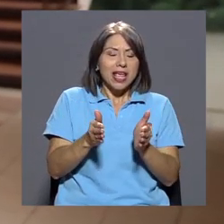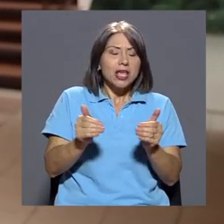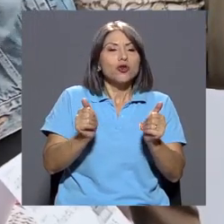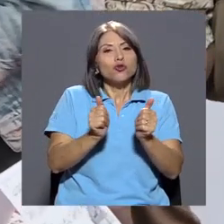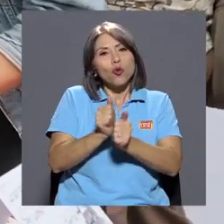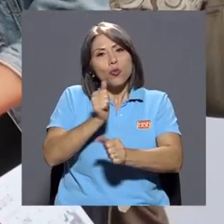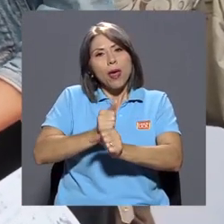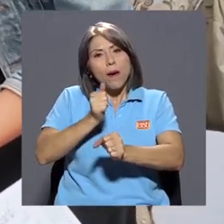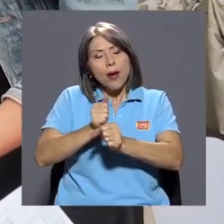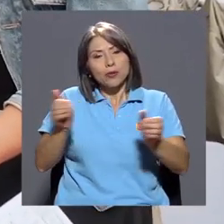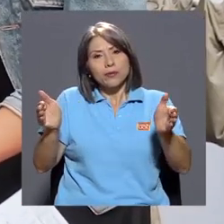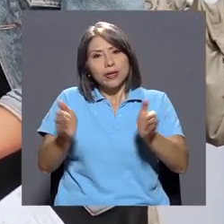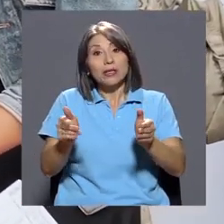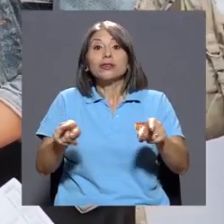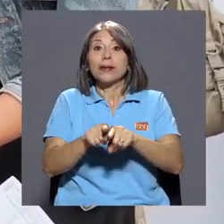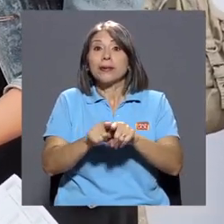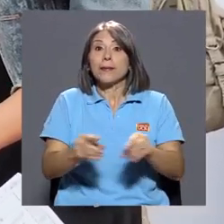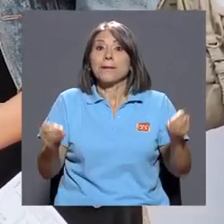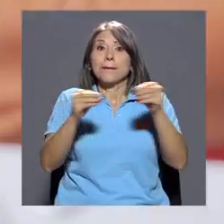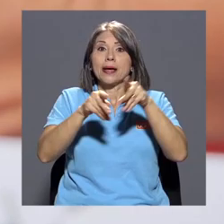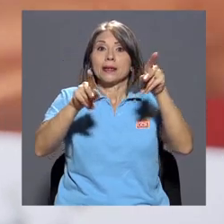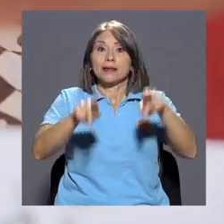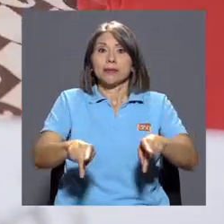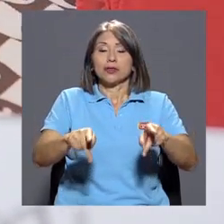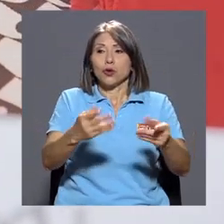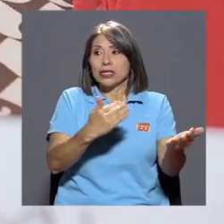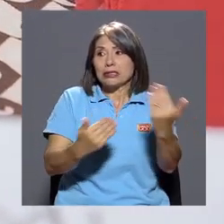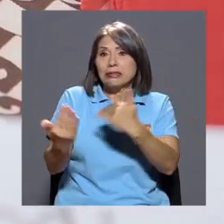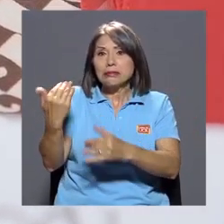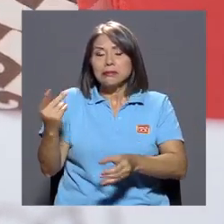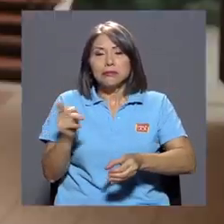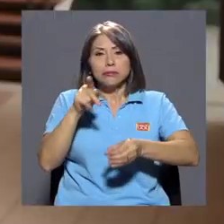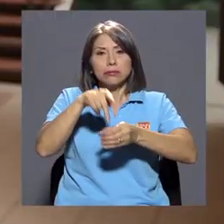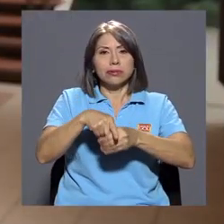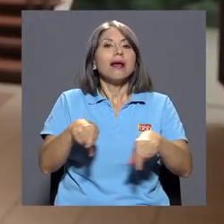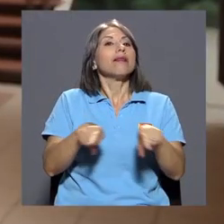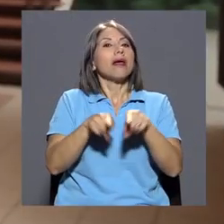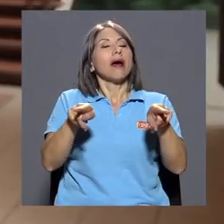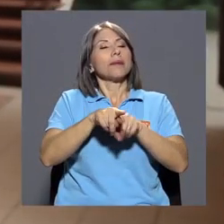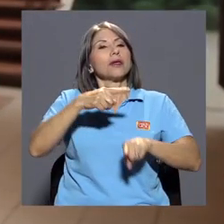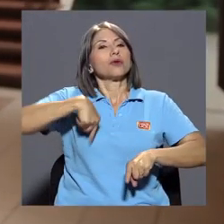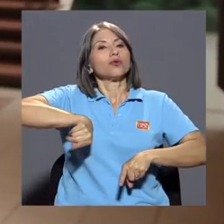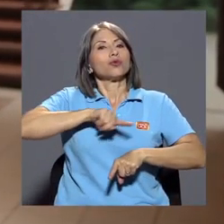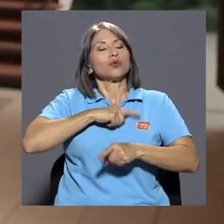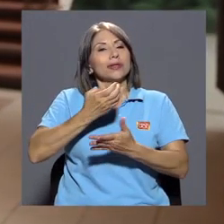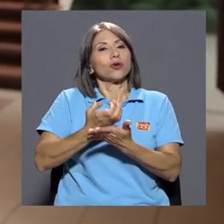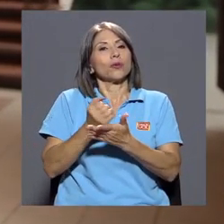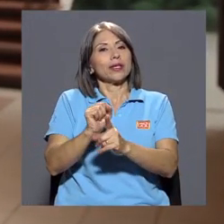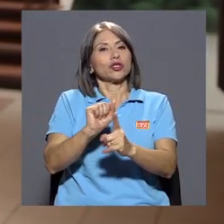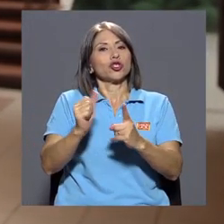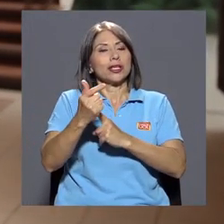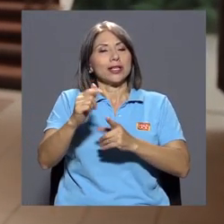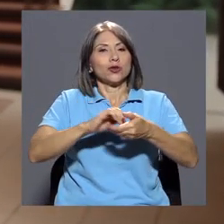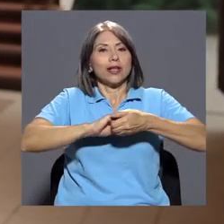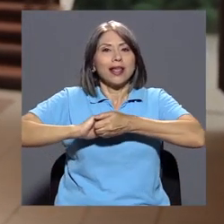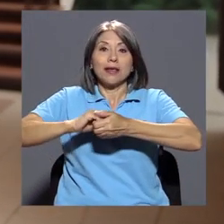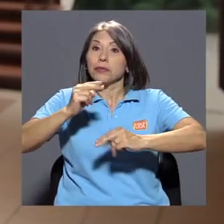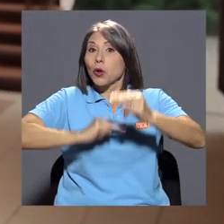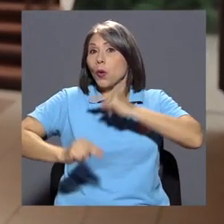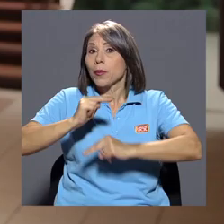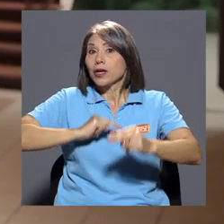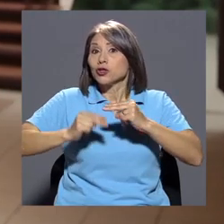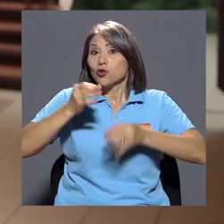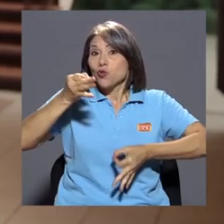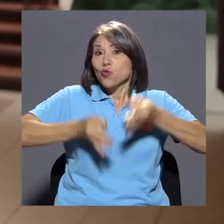con otras organizaciones y otras instituciones, y poco a poco hemos ido ampliando, ¿verdad?, tanto quienes se